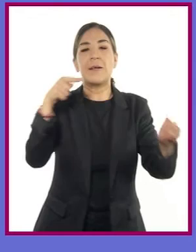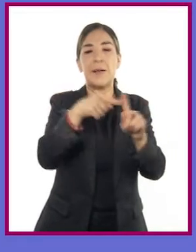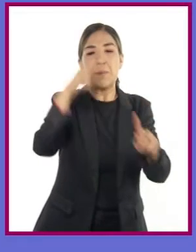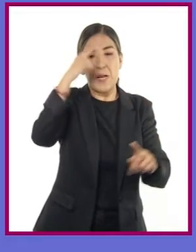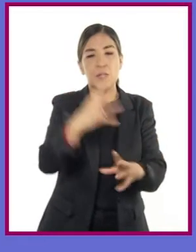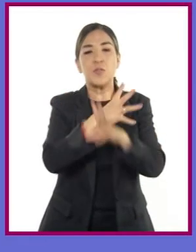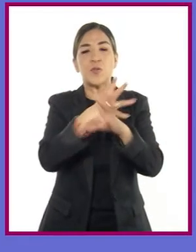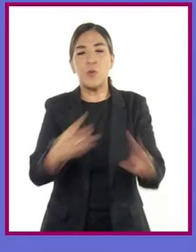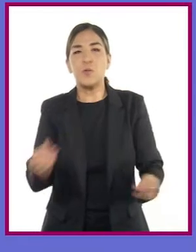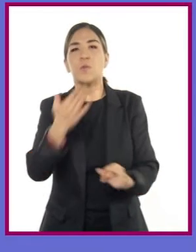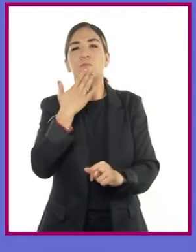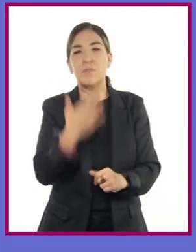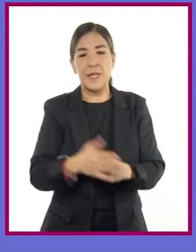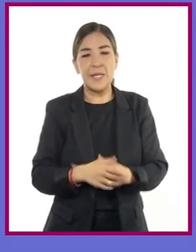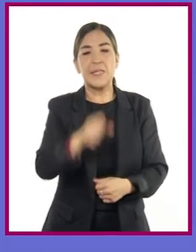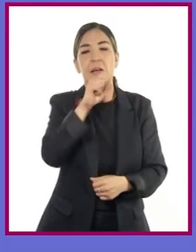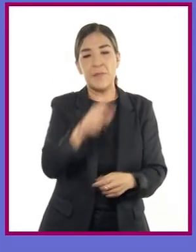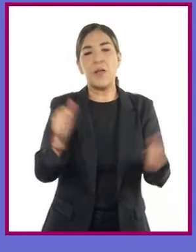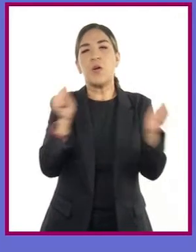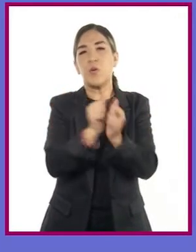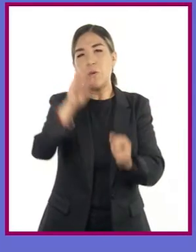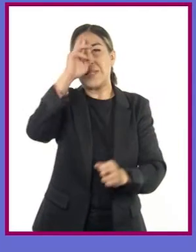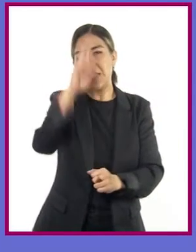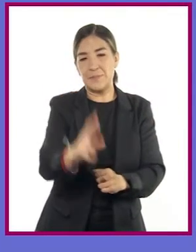de soluciones y que se dé con respeto.